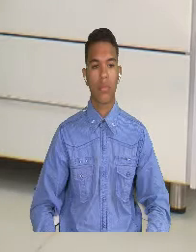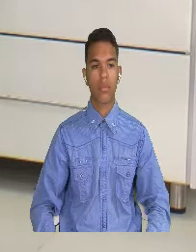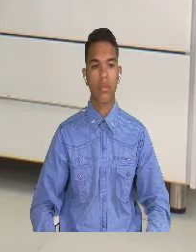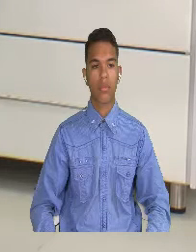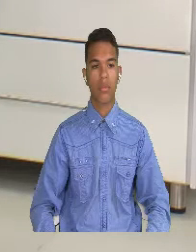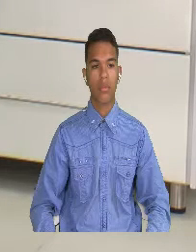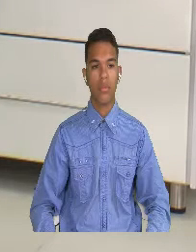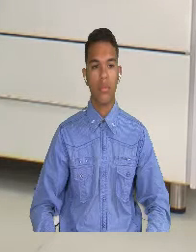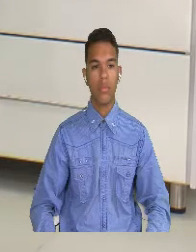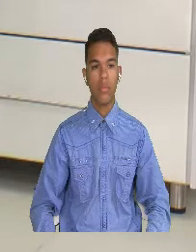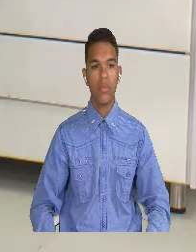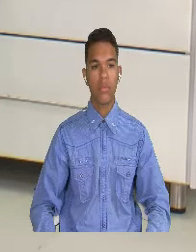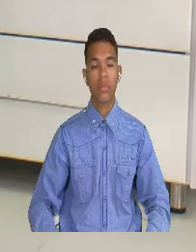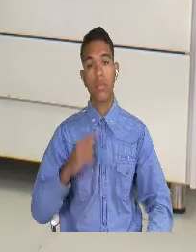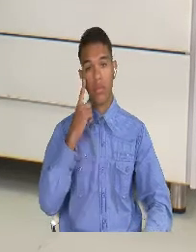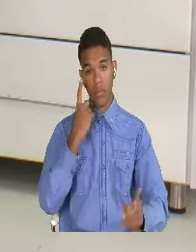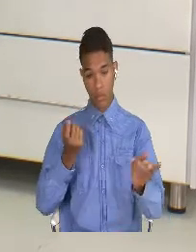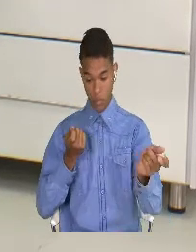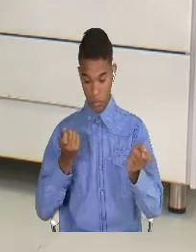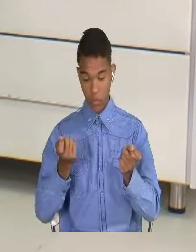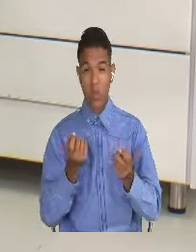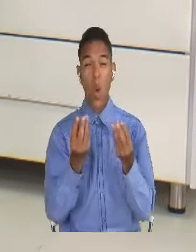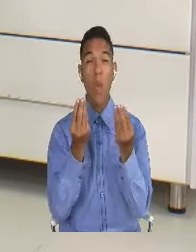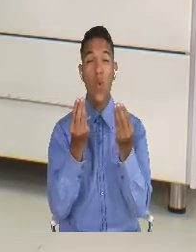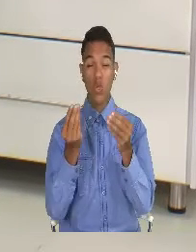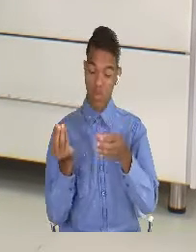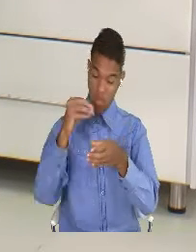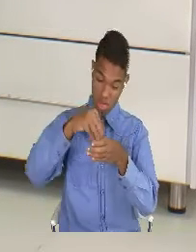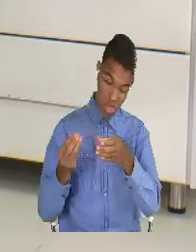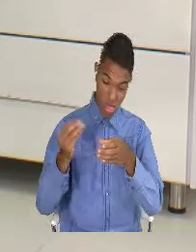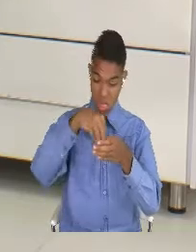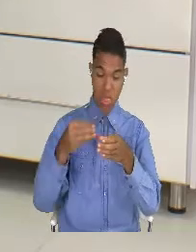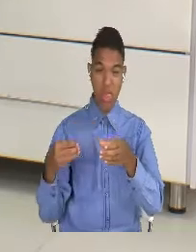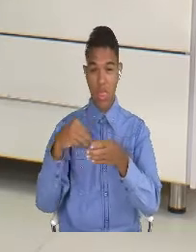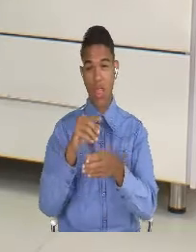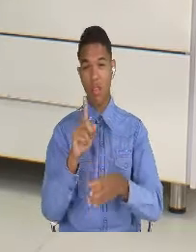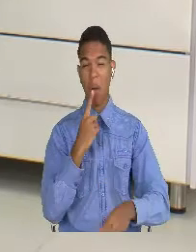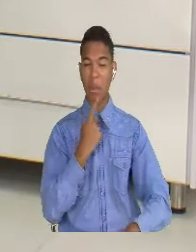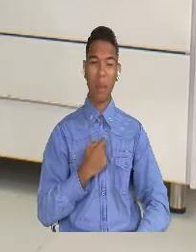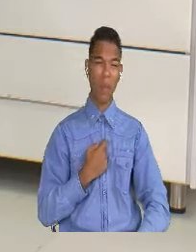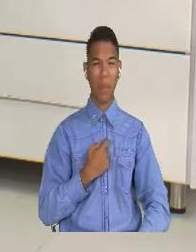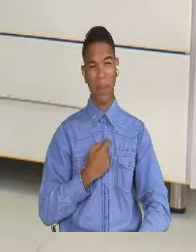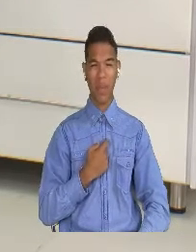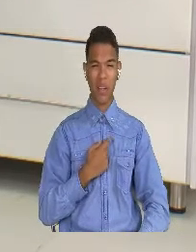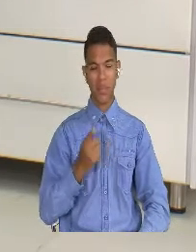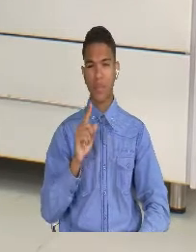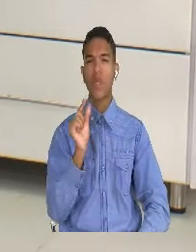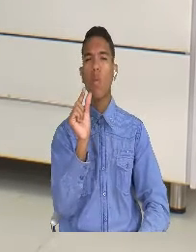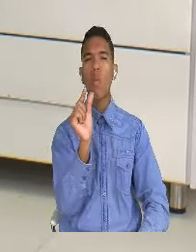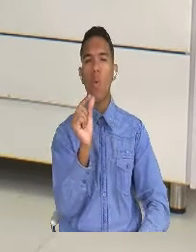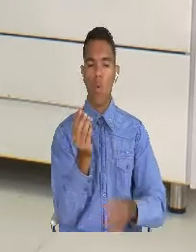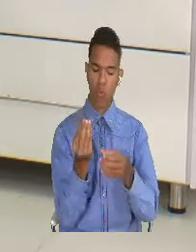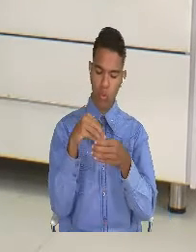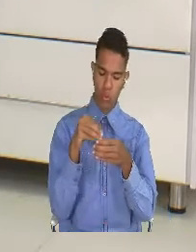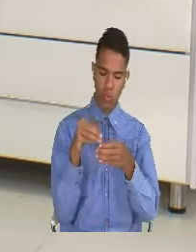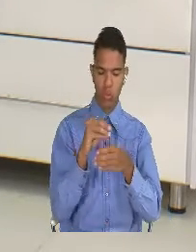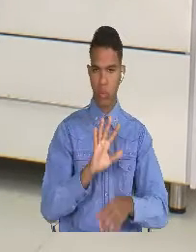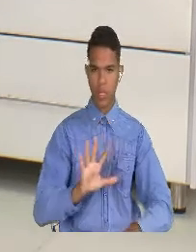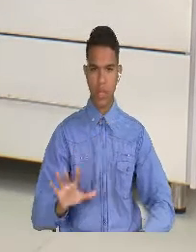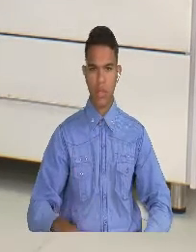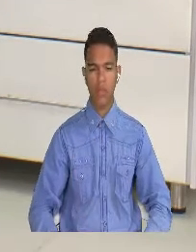segura, porque si agrego mucha nos va a quedar con mucho sabor a mostaza y no es la idea. Entonces aquí ya tengo